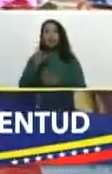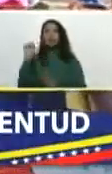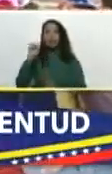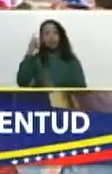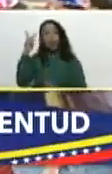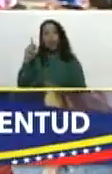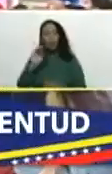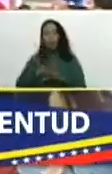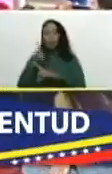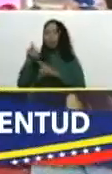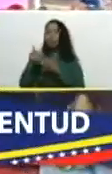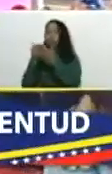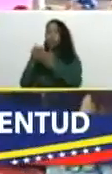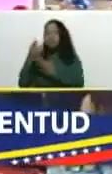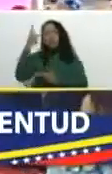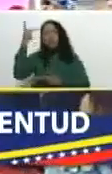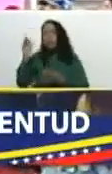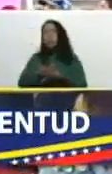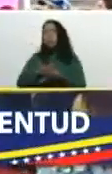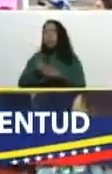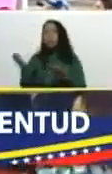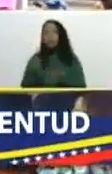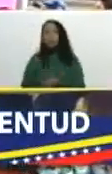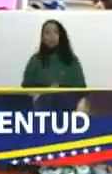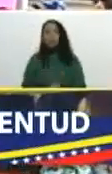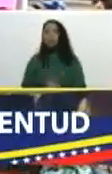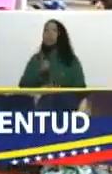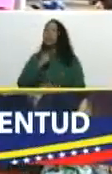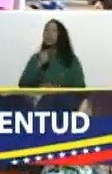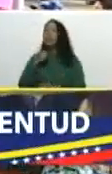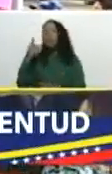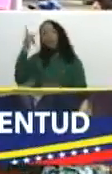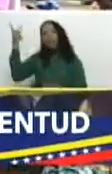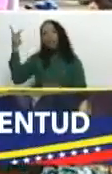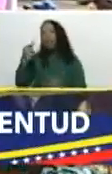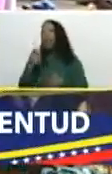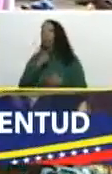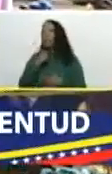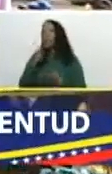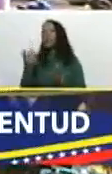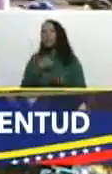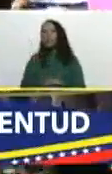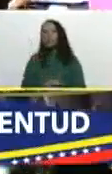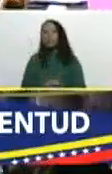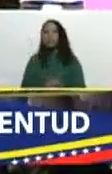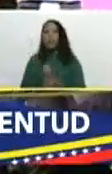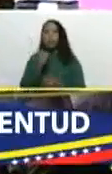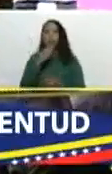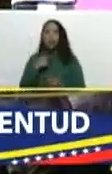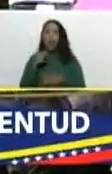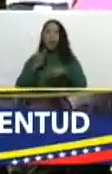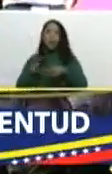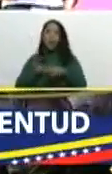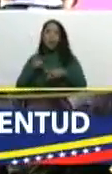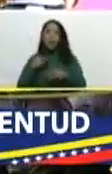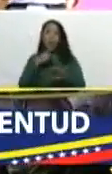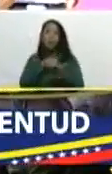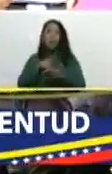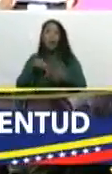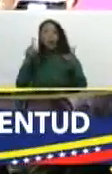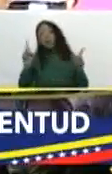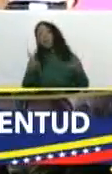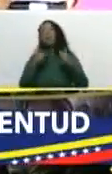¿Por qué estudiaste psicología? ¿Qué te gustaba de la psicología o qué te gusta? Bueno, desde chiquita siempre estuve involucrada en la música